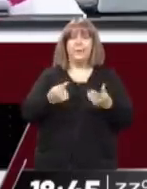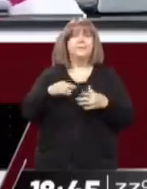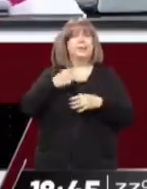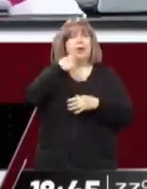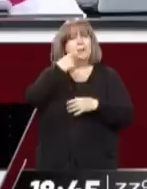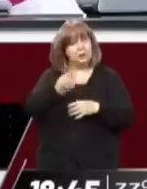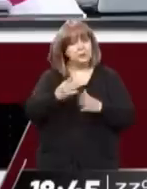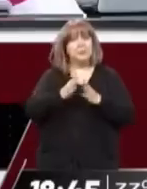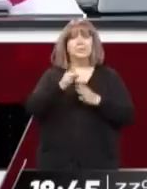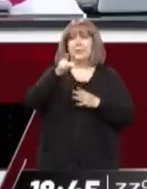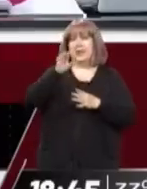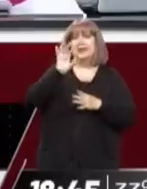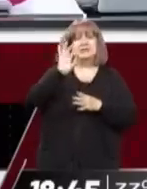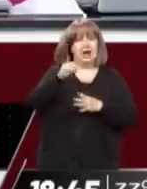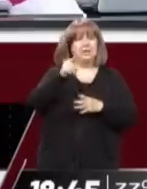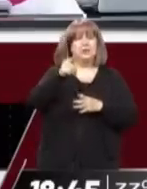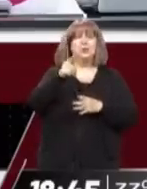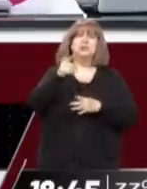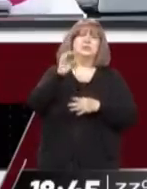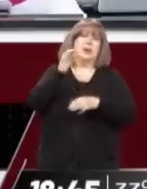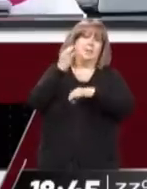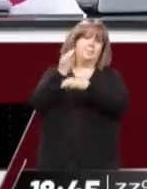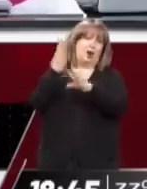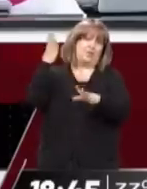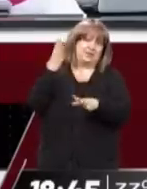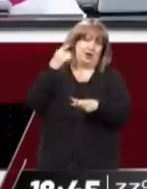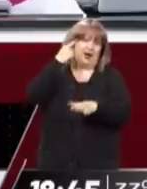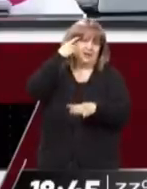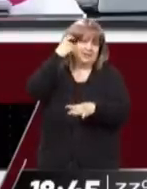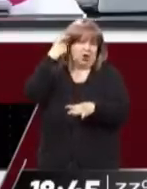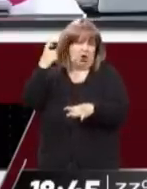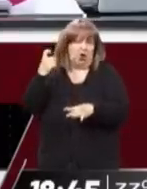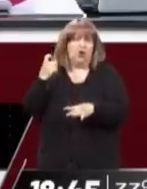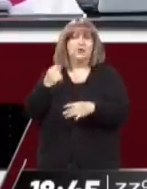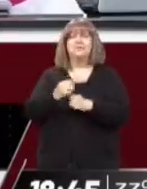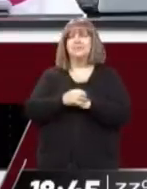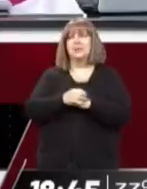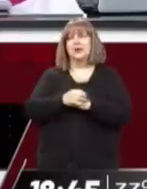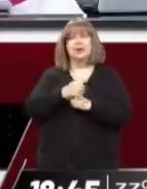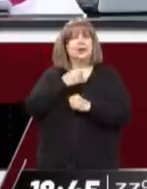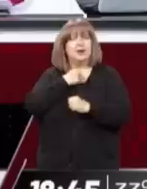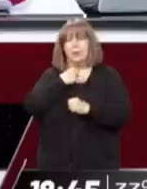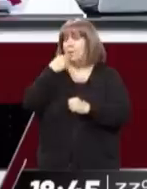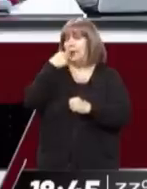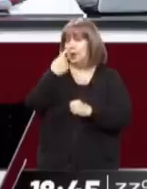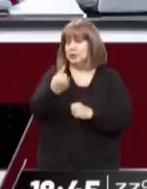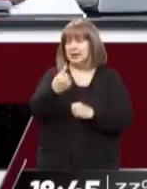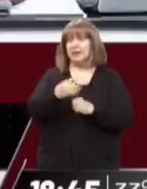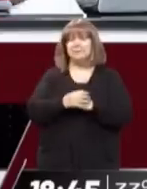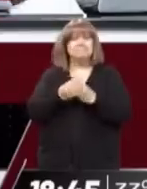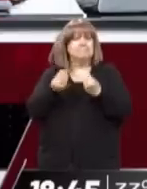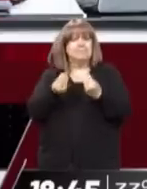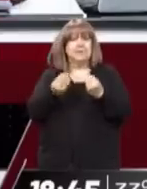Bueno, Marcelo, sabemos que sos, bueno, también un gran referente, un gran profesional. Y también no queríamos dejar de lado esta pata, que es la